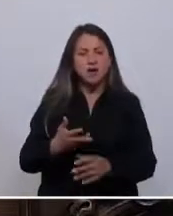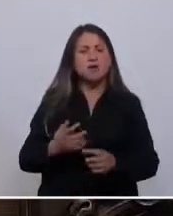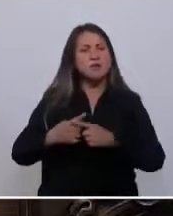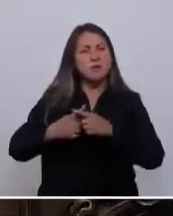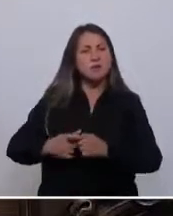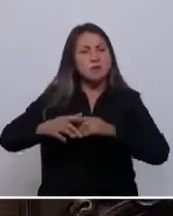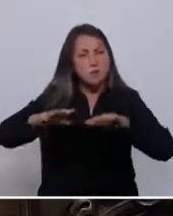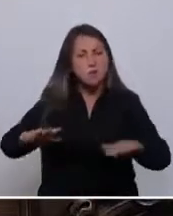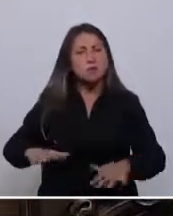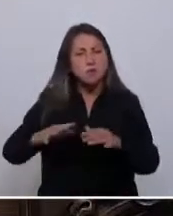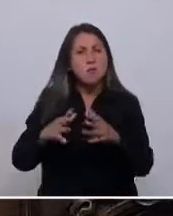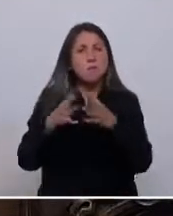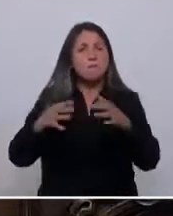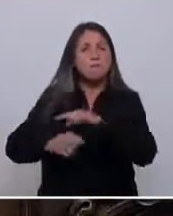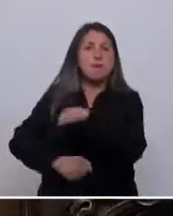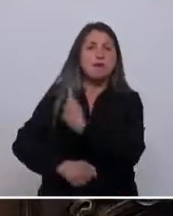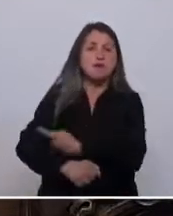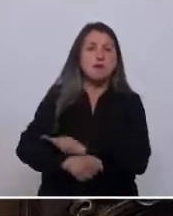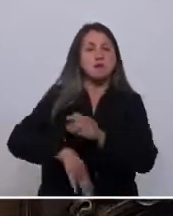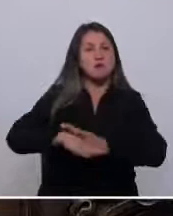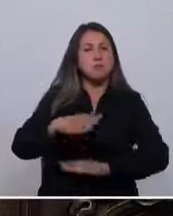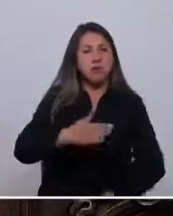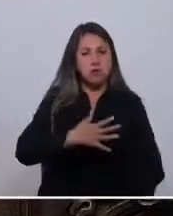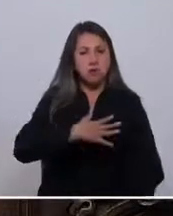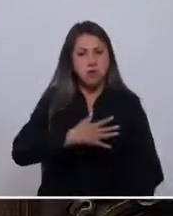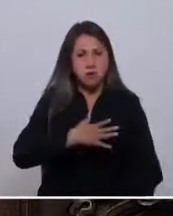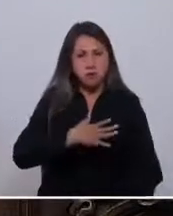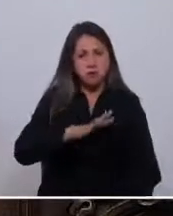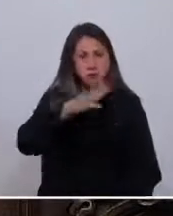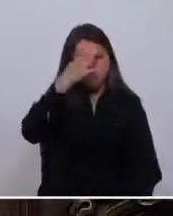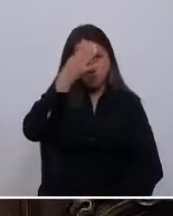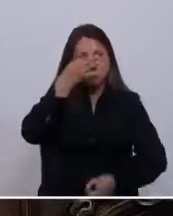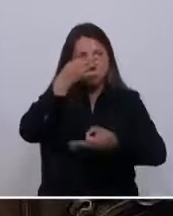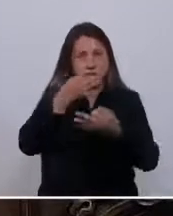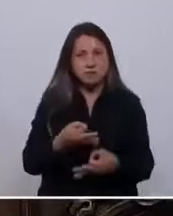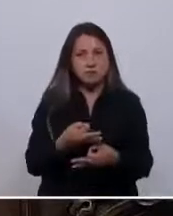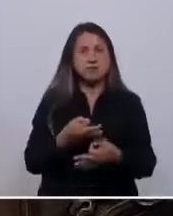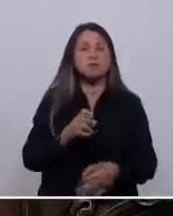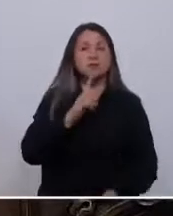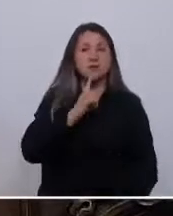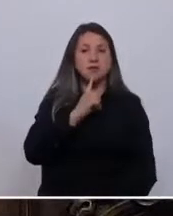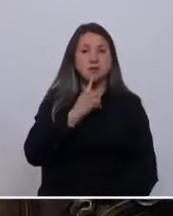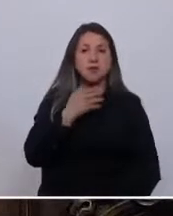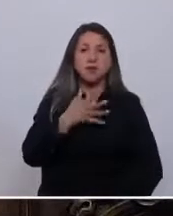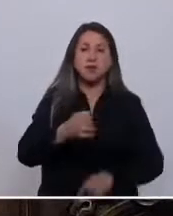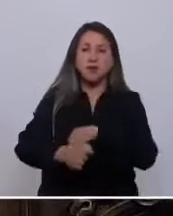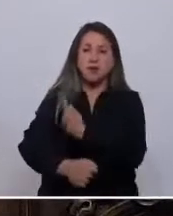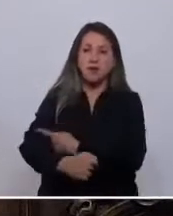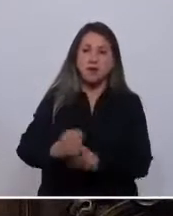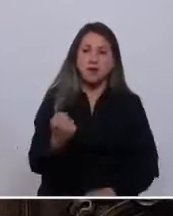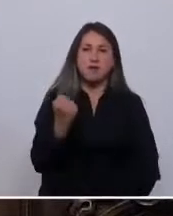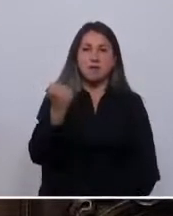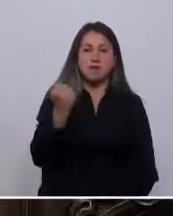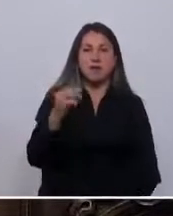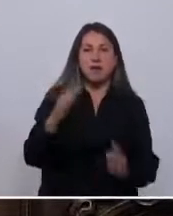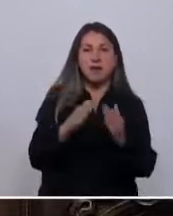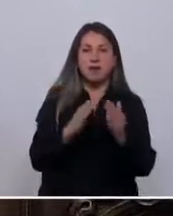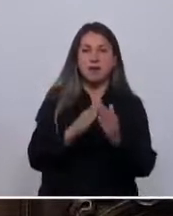esfuerzo, más corazón y más convicción. Tenemos que darle la firmeza necesaria a esta casa nueva